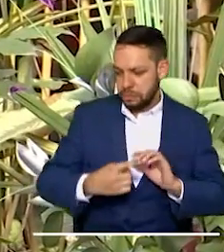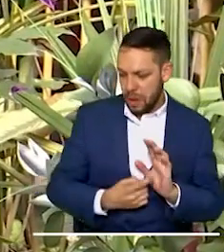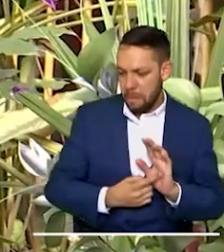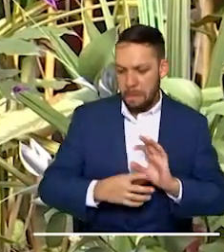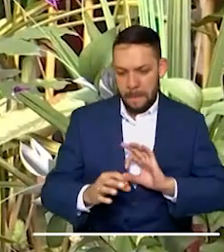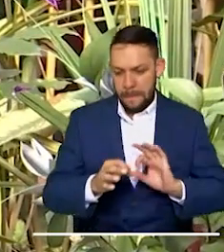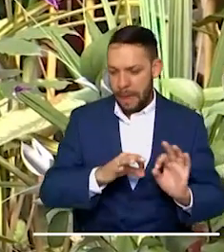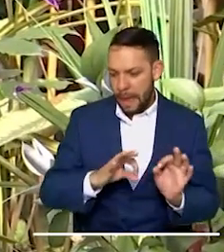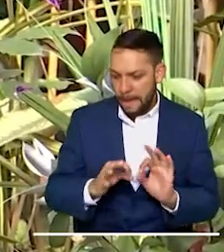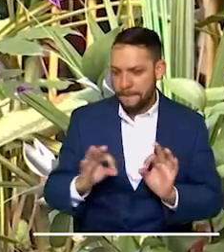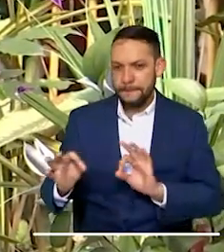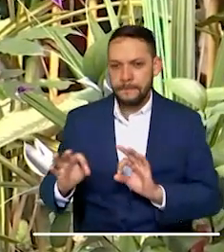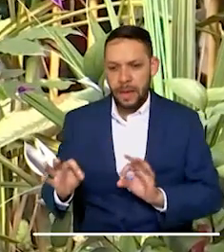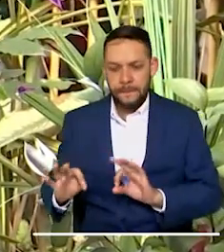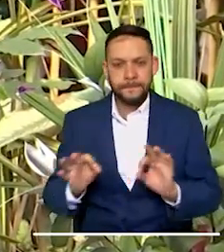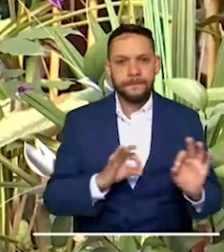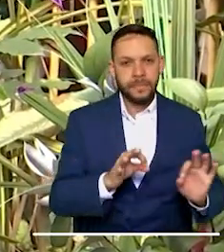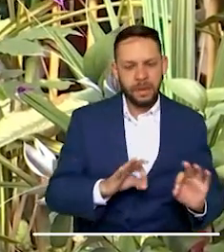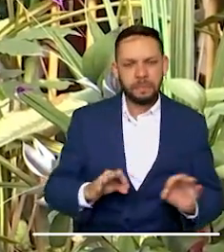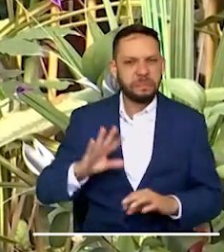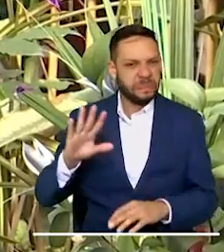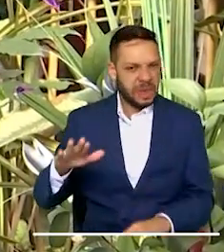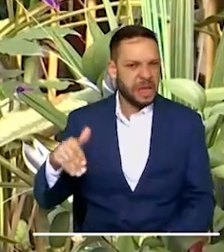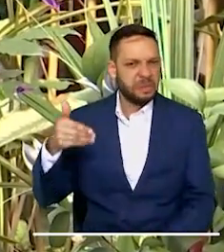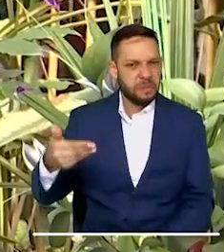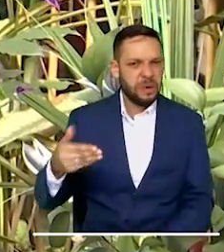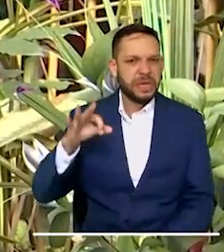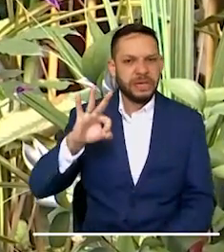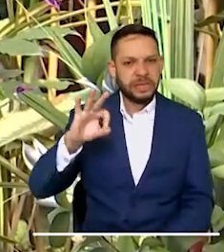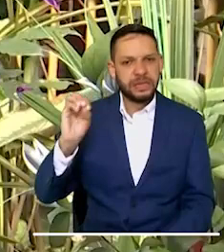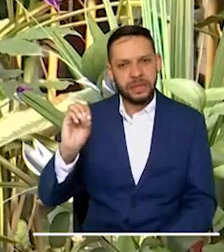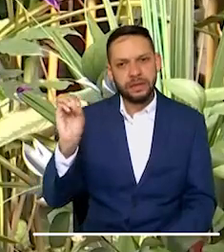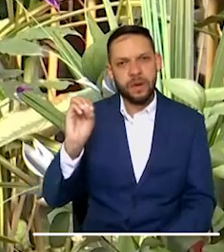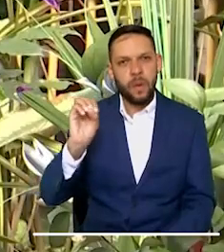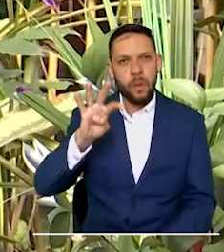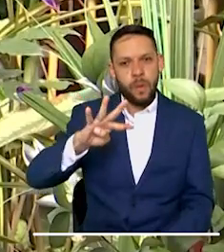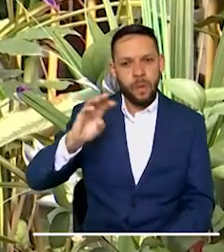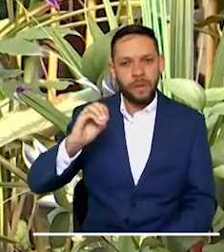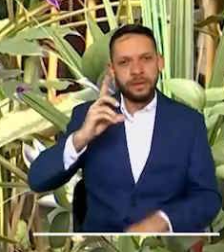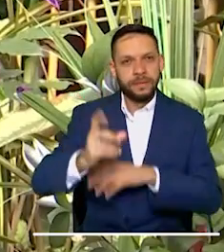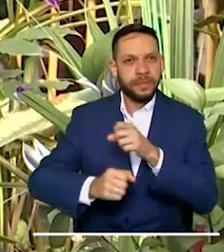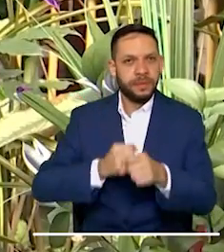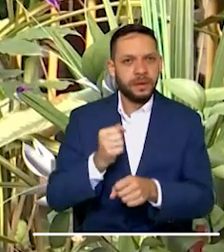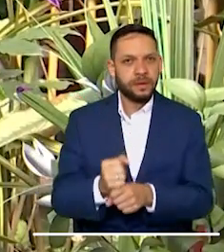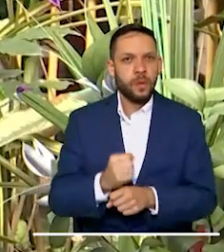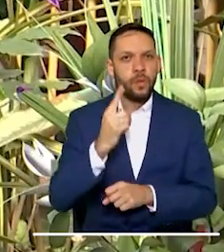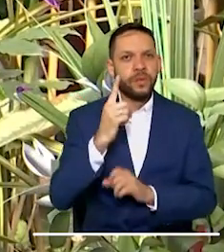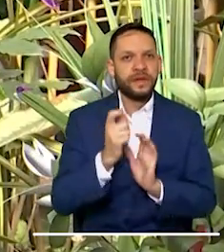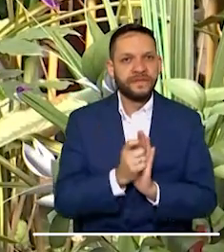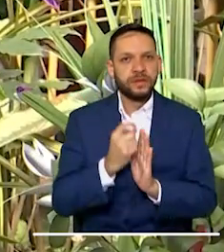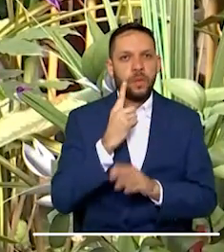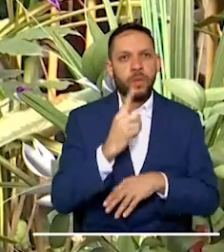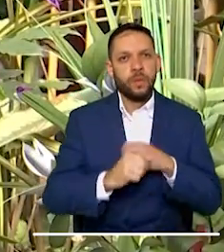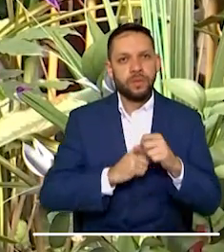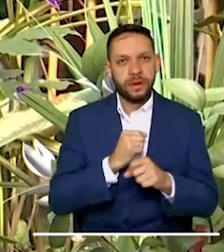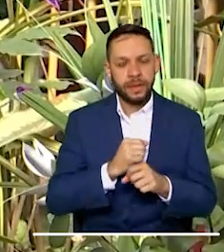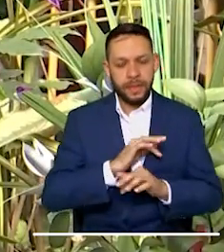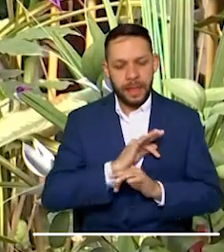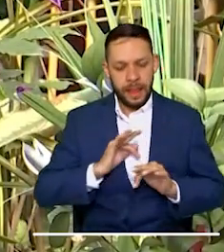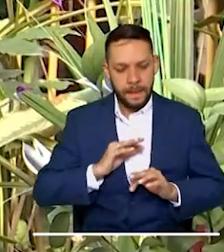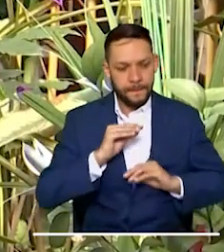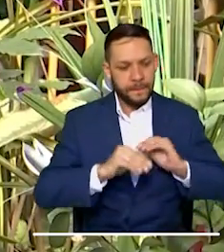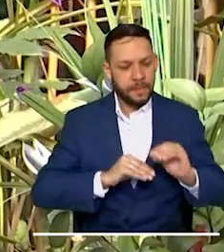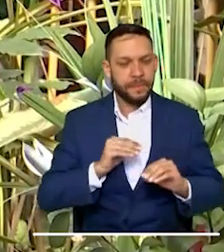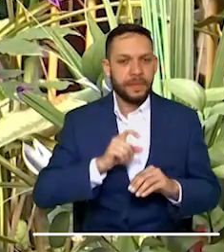Yo diría que después de los 30, 40 años, por lo menos una vez al año se debe hacer un chequeo de la